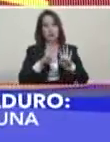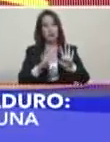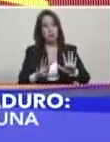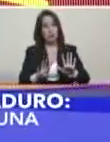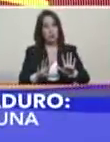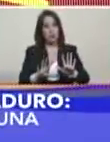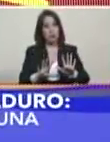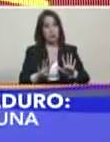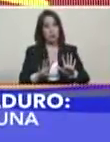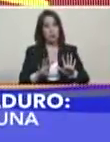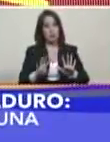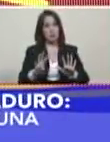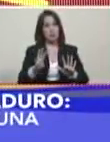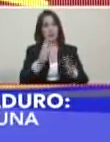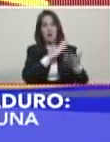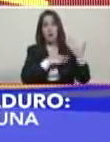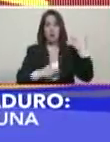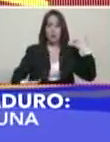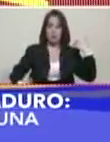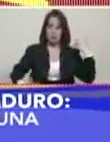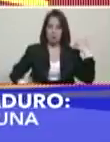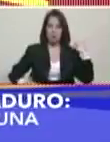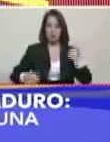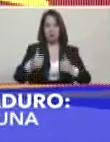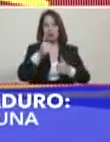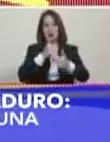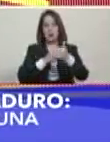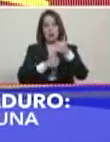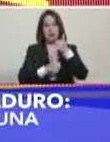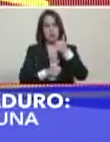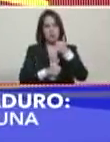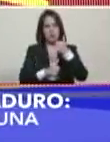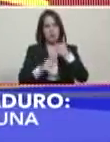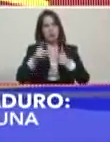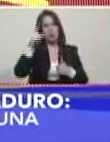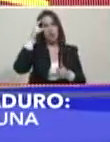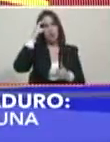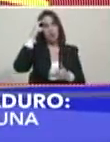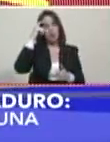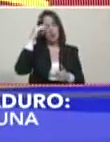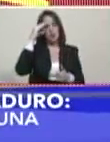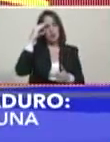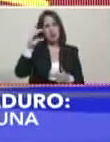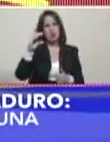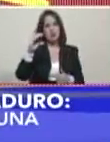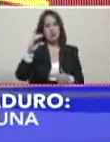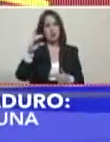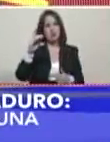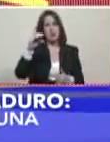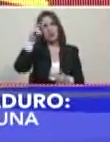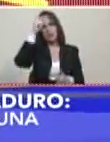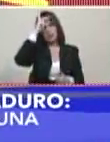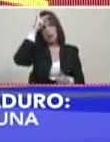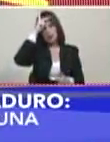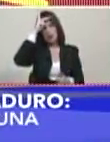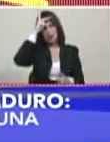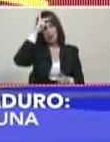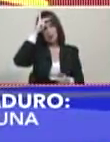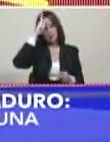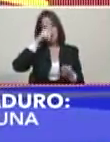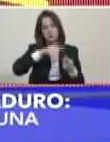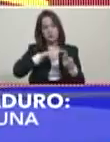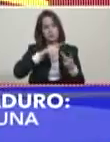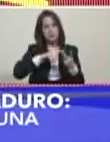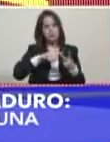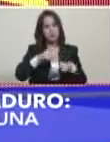2019, la vicepresidenta Delcy Rodríguez, el vicepresidente de Economía Tarek de la Isami y el